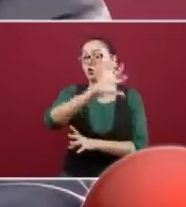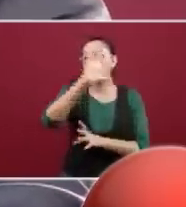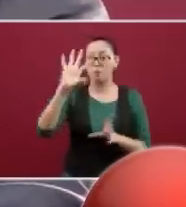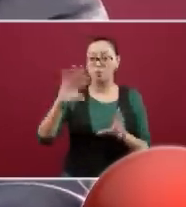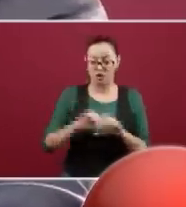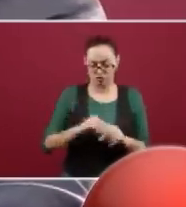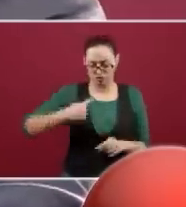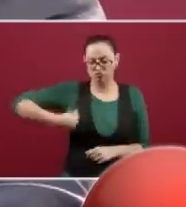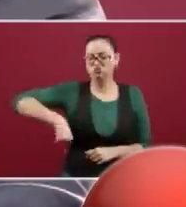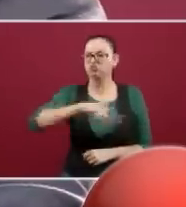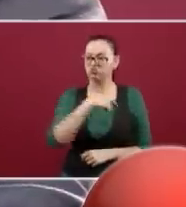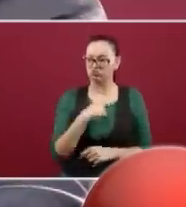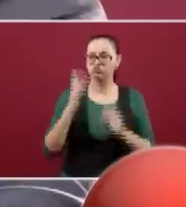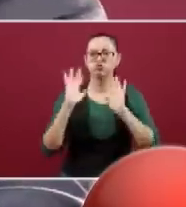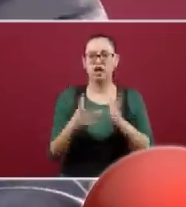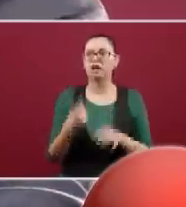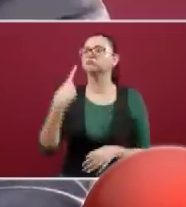presentado